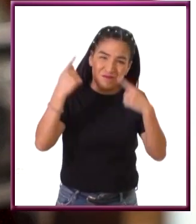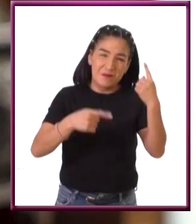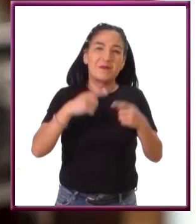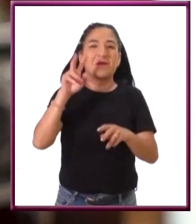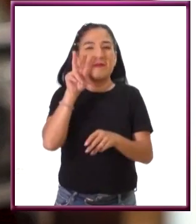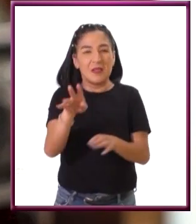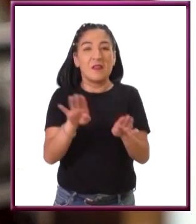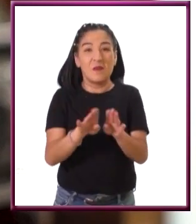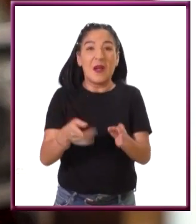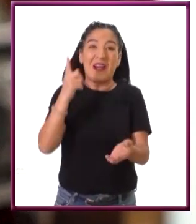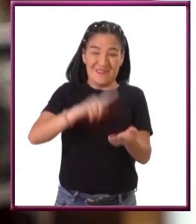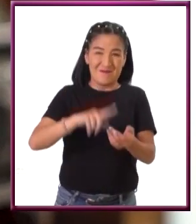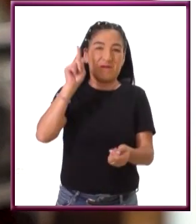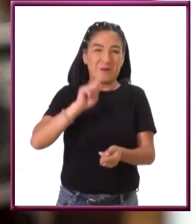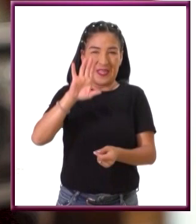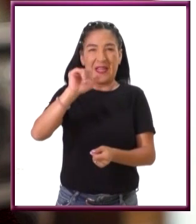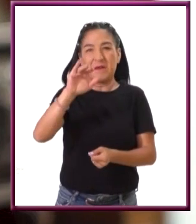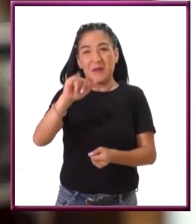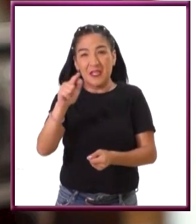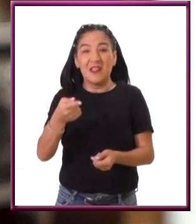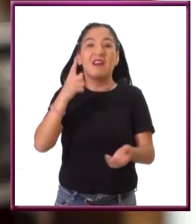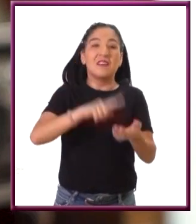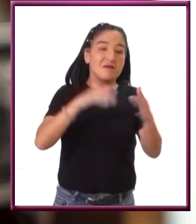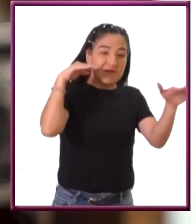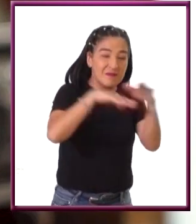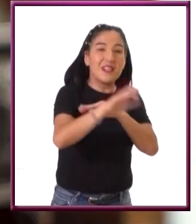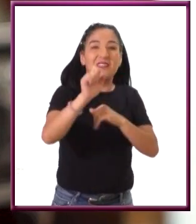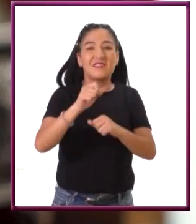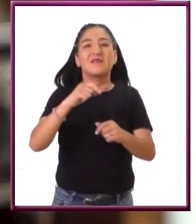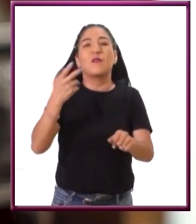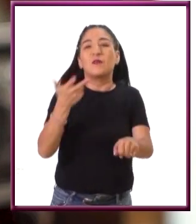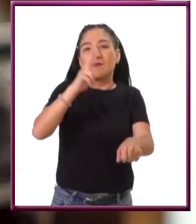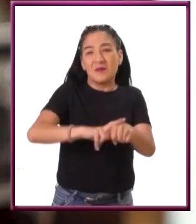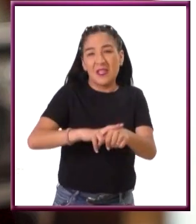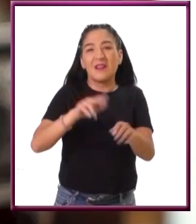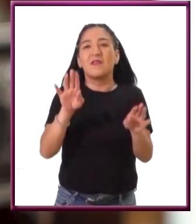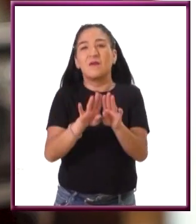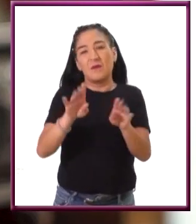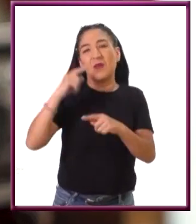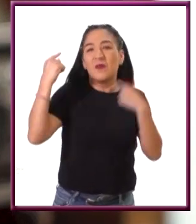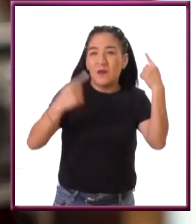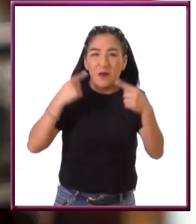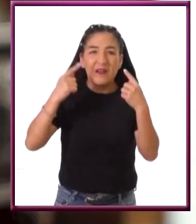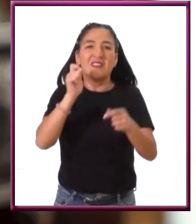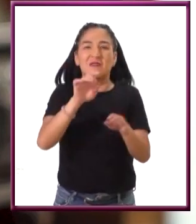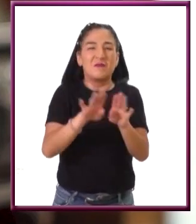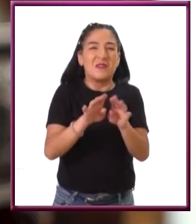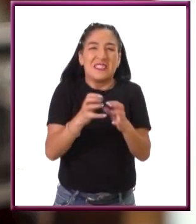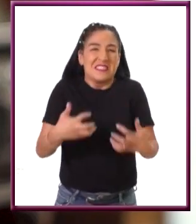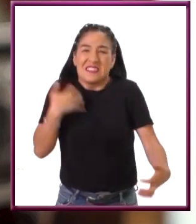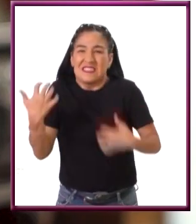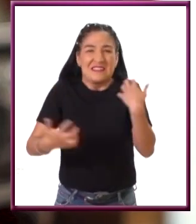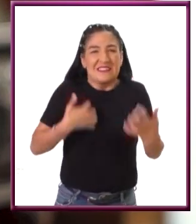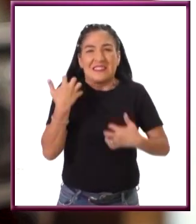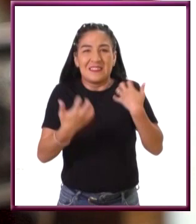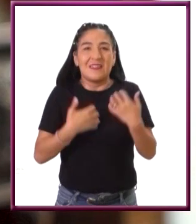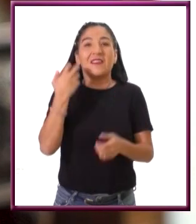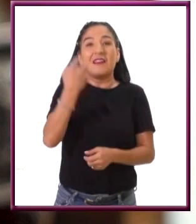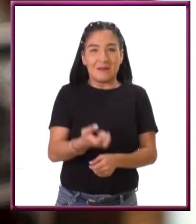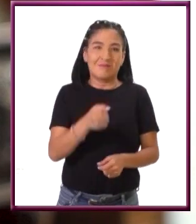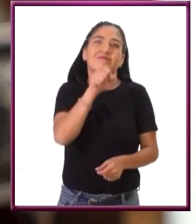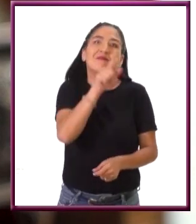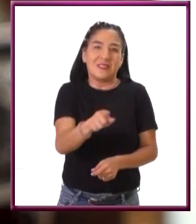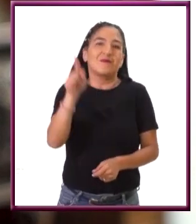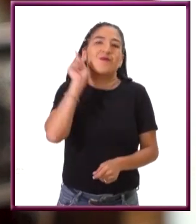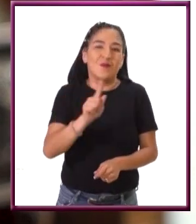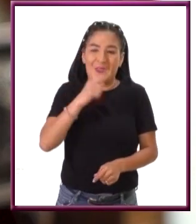es que Camille termina en un manicomio, encerrada, sin poder crear, considerada una loca histérica, porque eso le pasa a